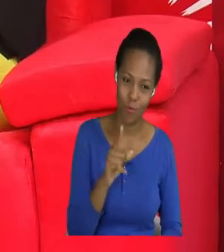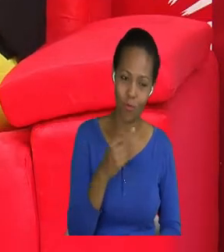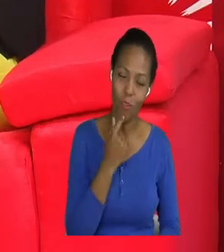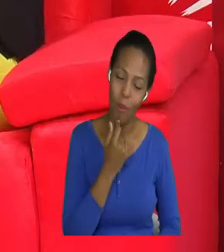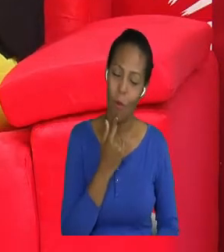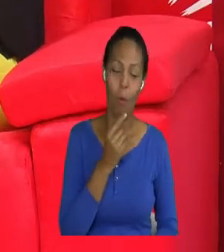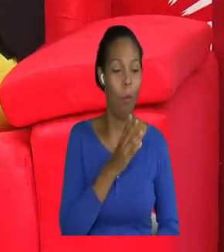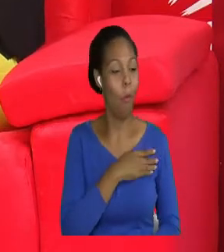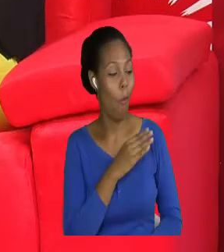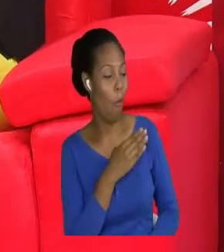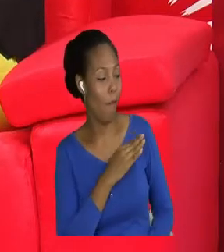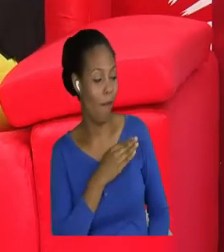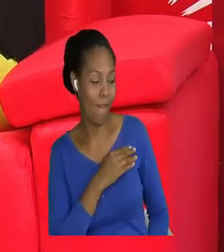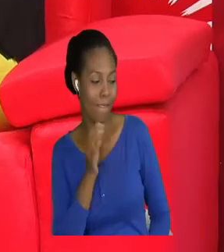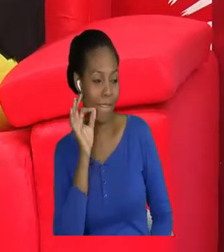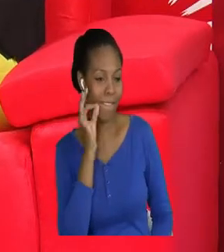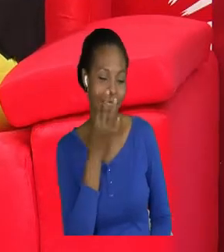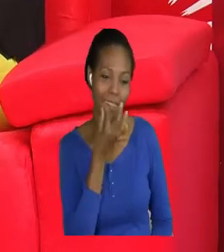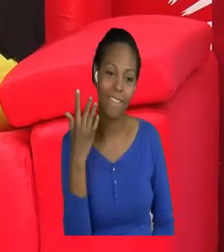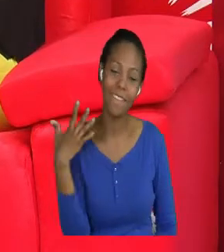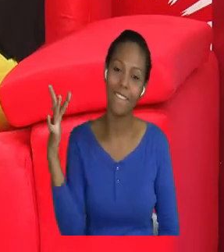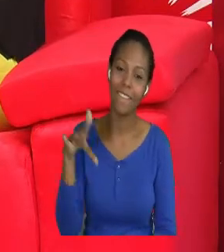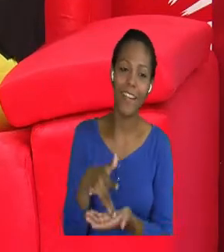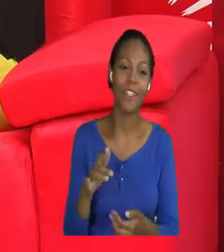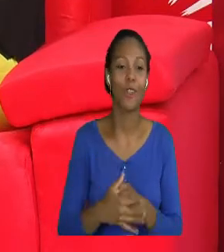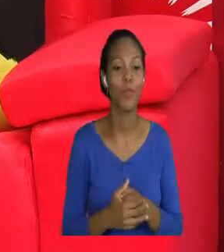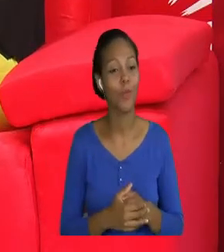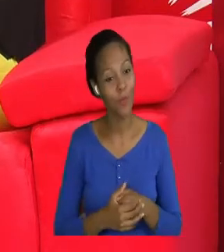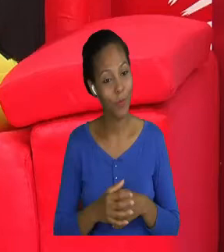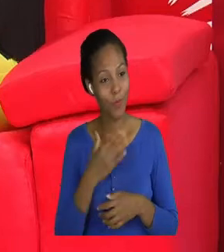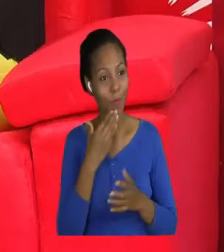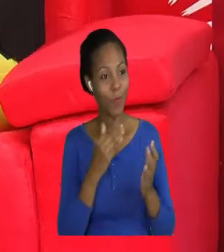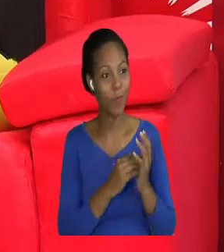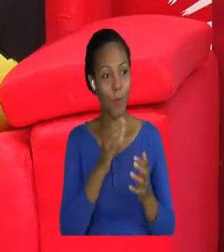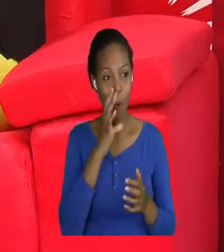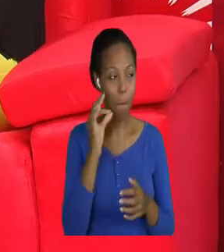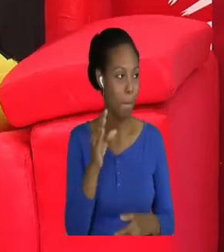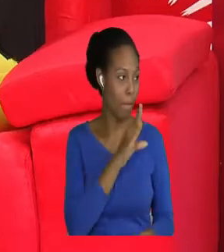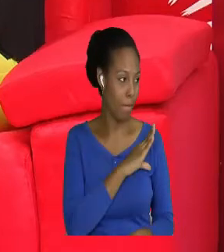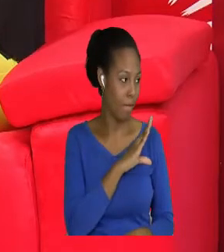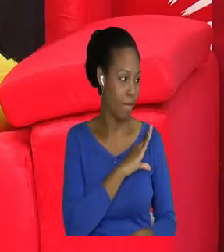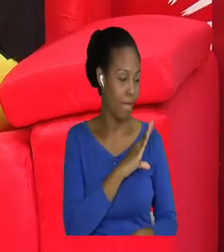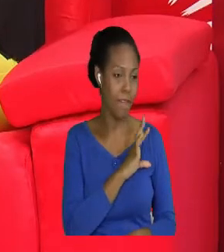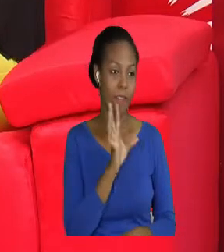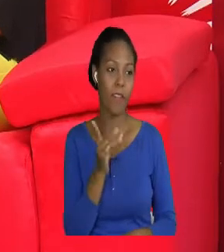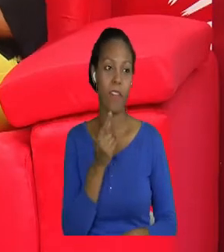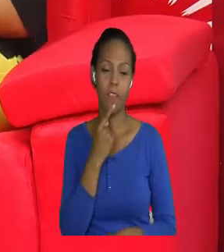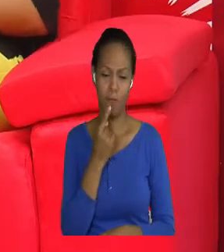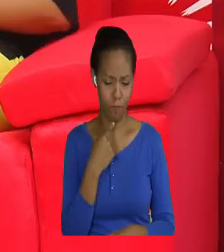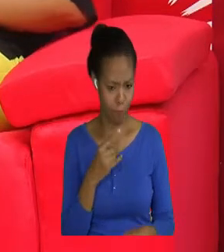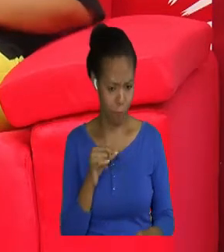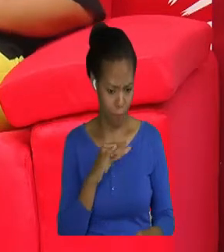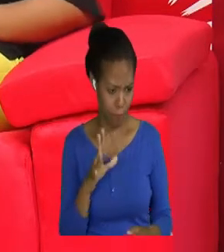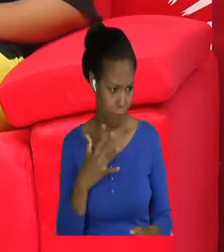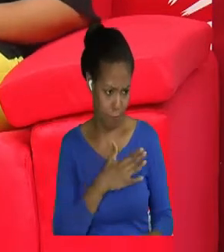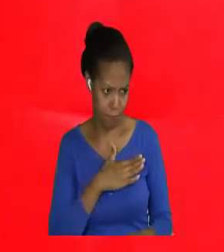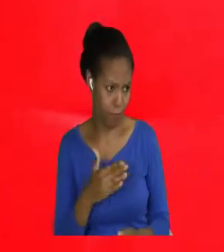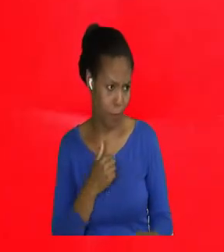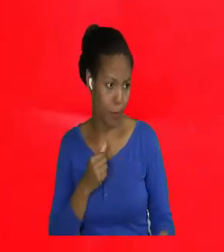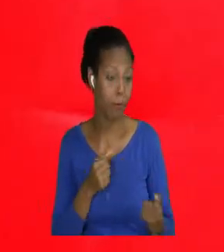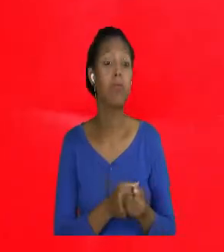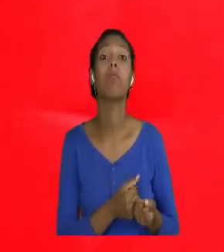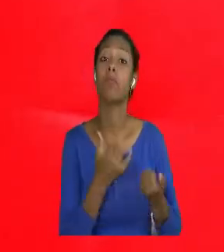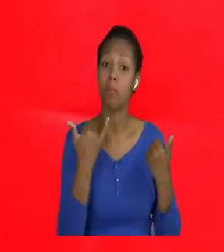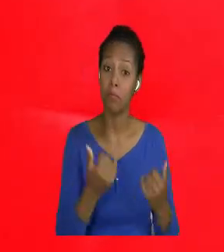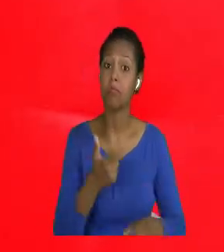la tradición en nuestra ciudad? Sí, claro que sí. El alcalde se comprometió con ellos en campaña y les ha cumplido en darles